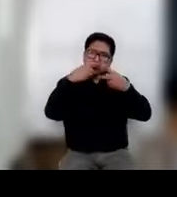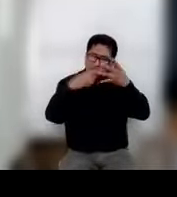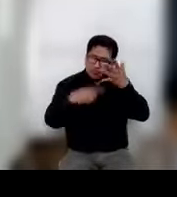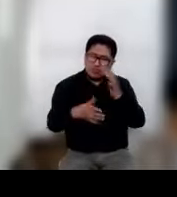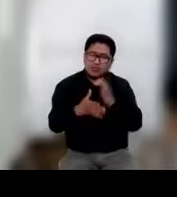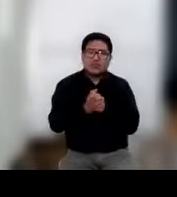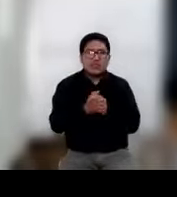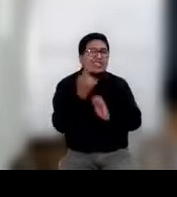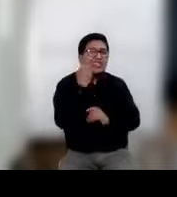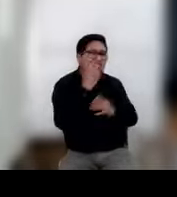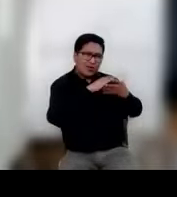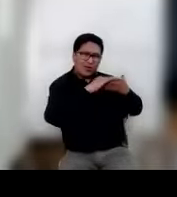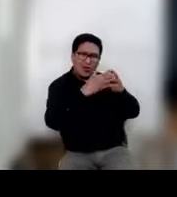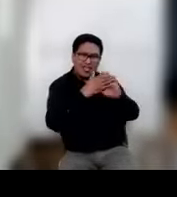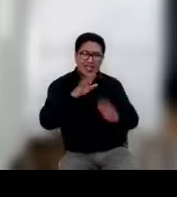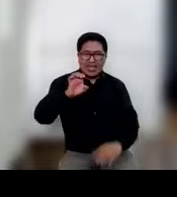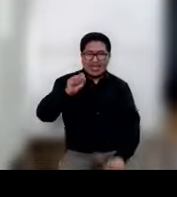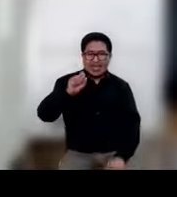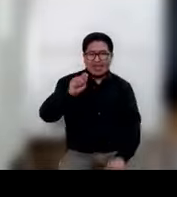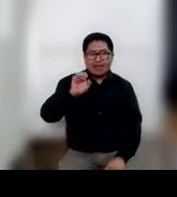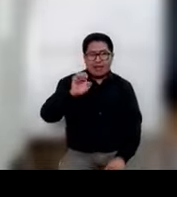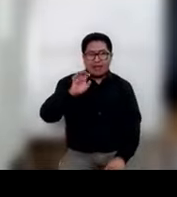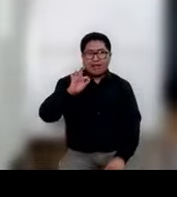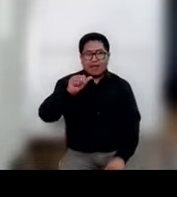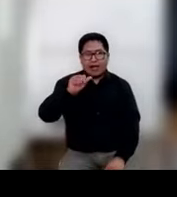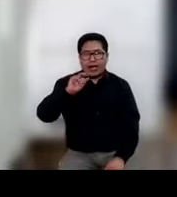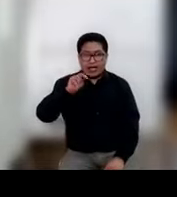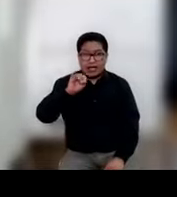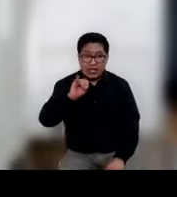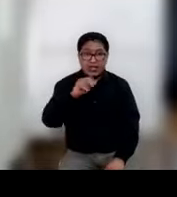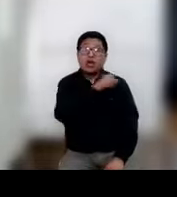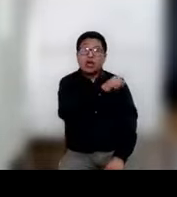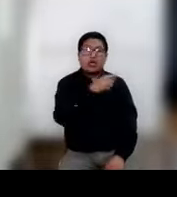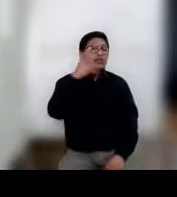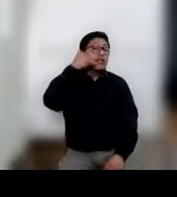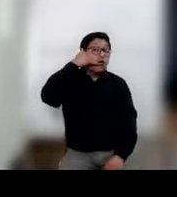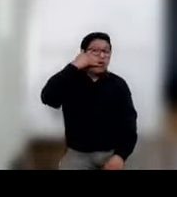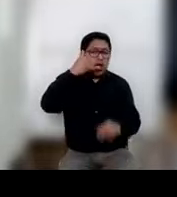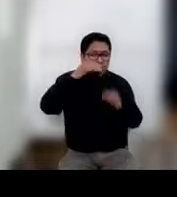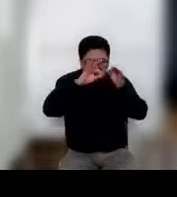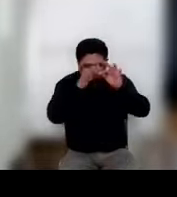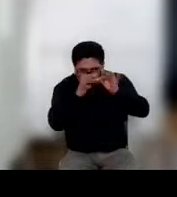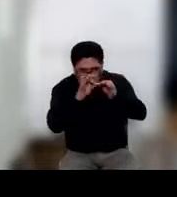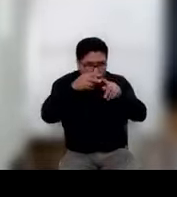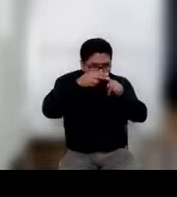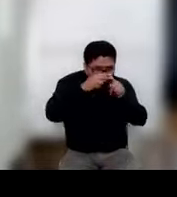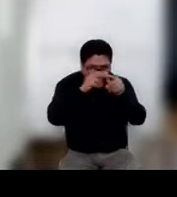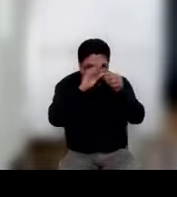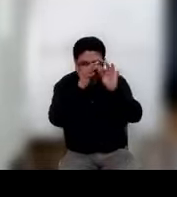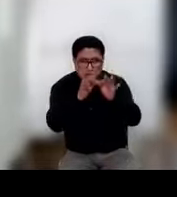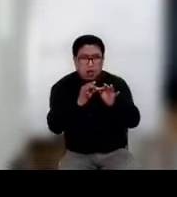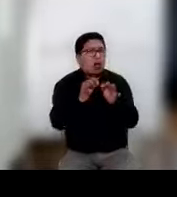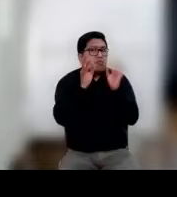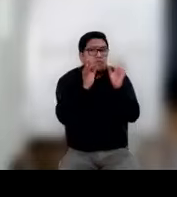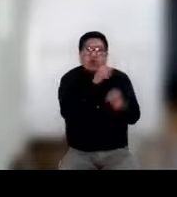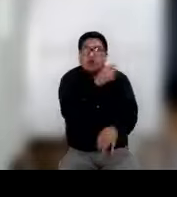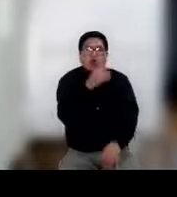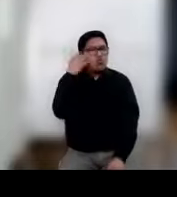arregló en celulares que los chicos son realmente muy muy hábil osos en este tipo de cosas y hay que darles la oportunidad